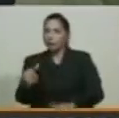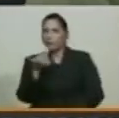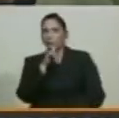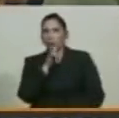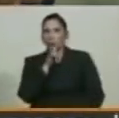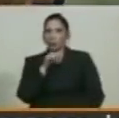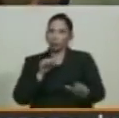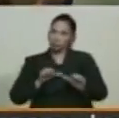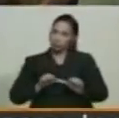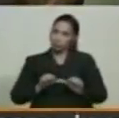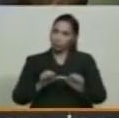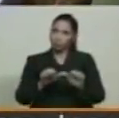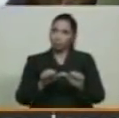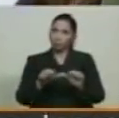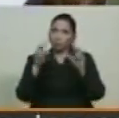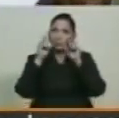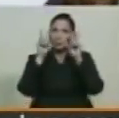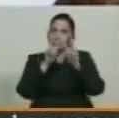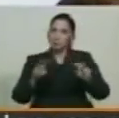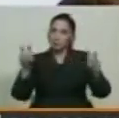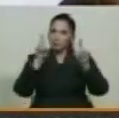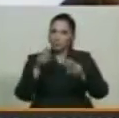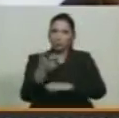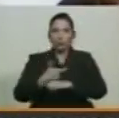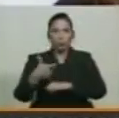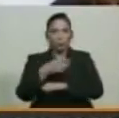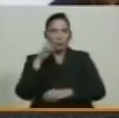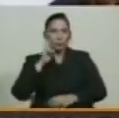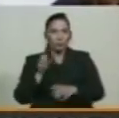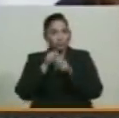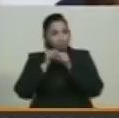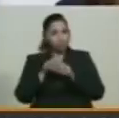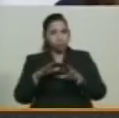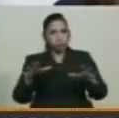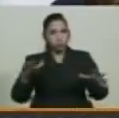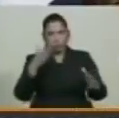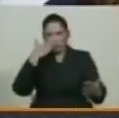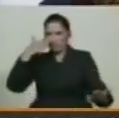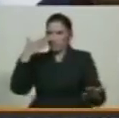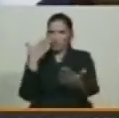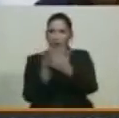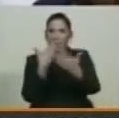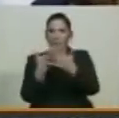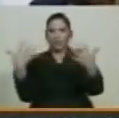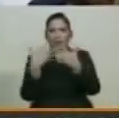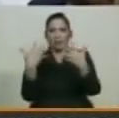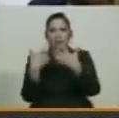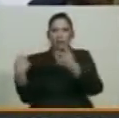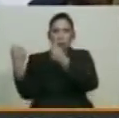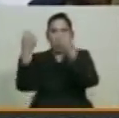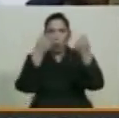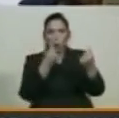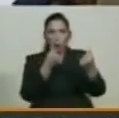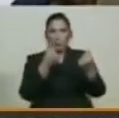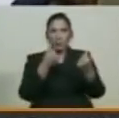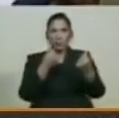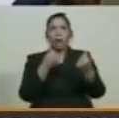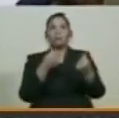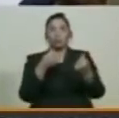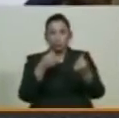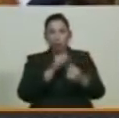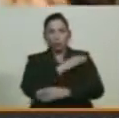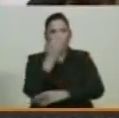Continúa entonces las autoridades del gobierno bolivariano desplegado haciendo frente a la guerra económica y además pues favoreciendo al pueblo con